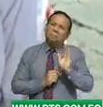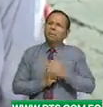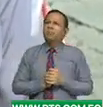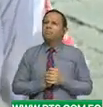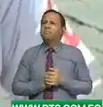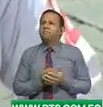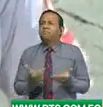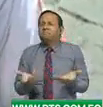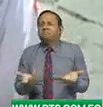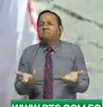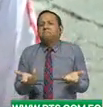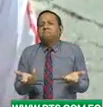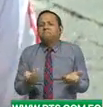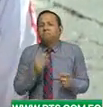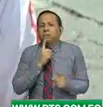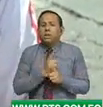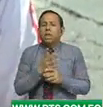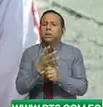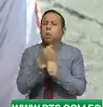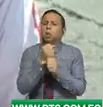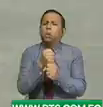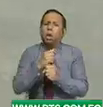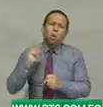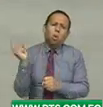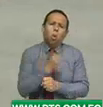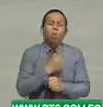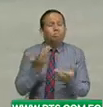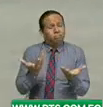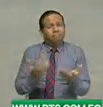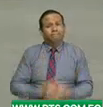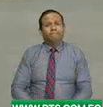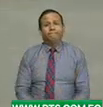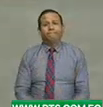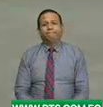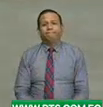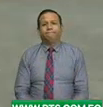por una buena seguridad de todos, ¿no? Informó Mauricio Sánchez.